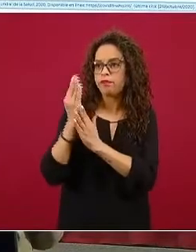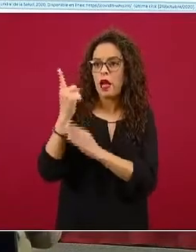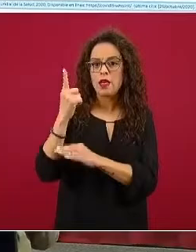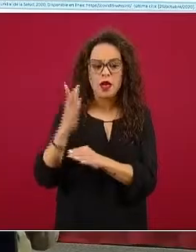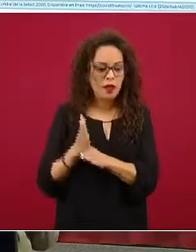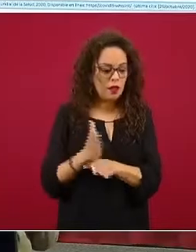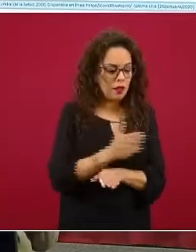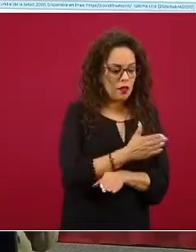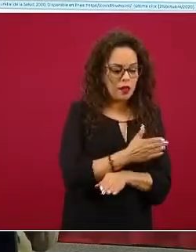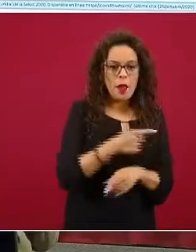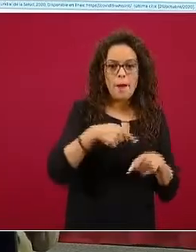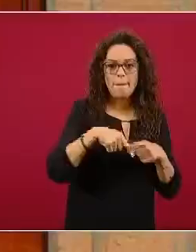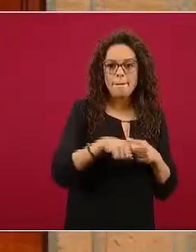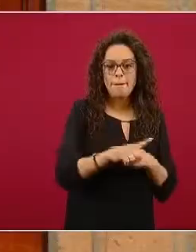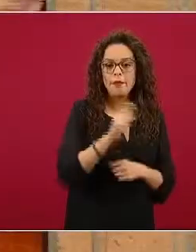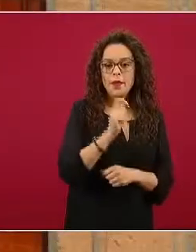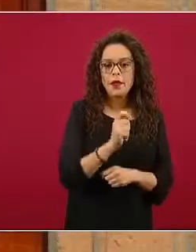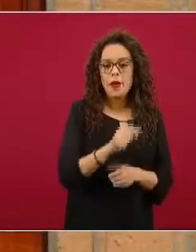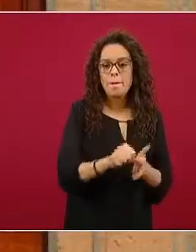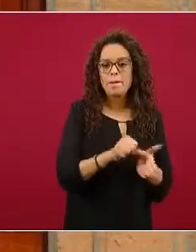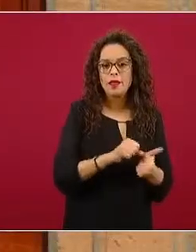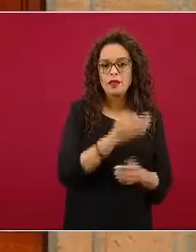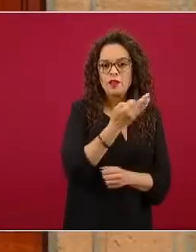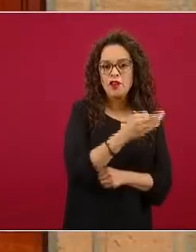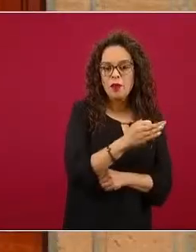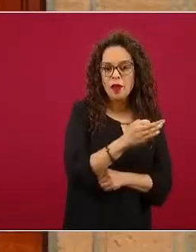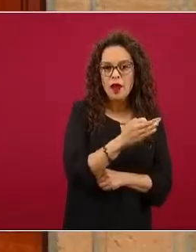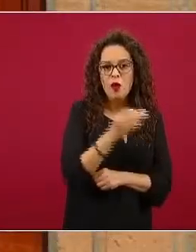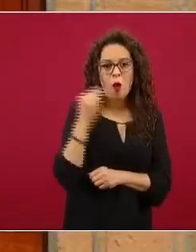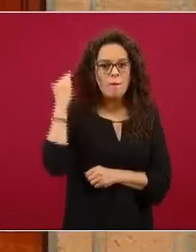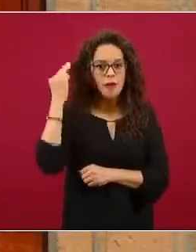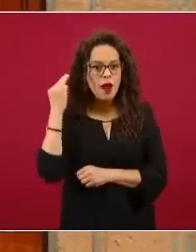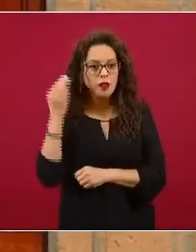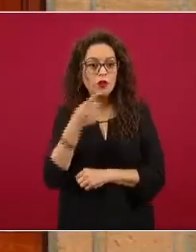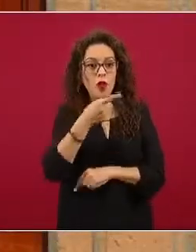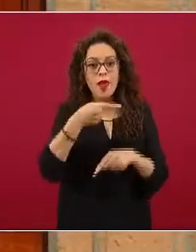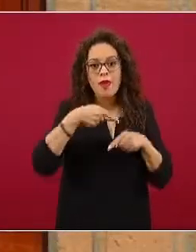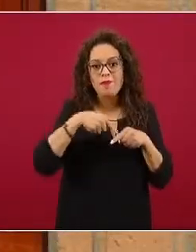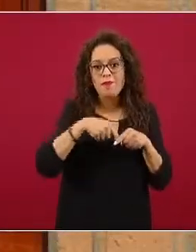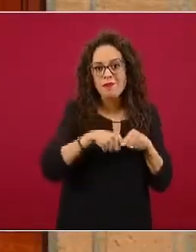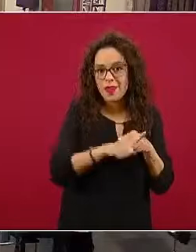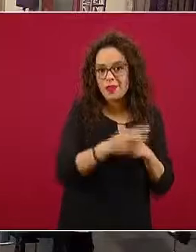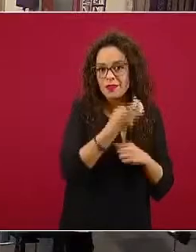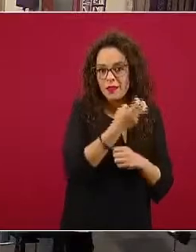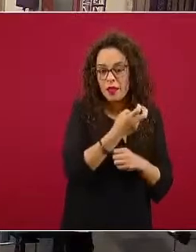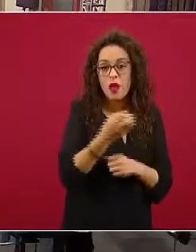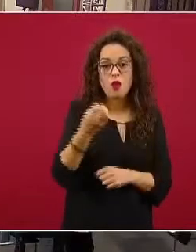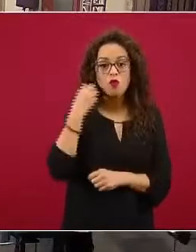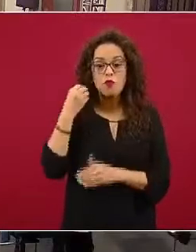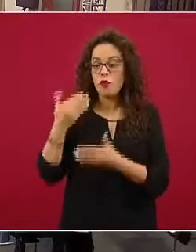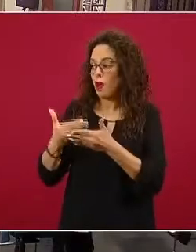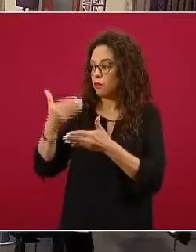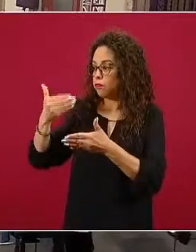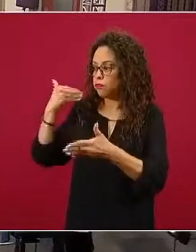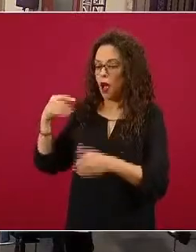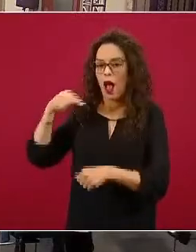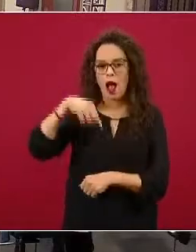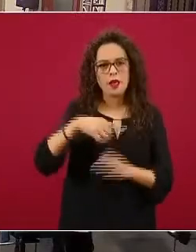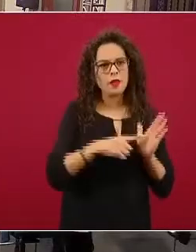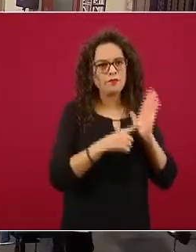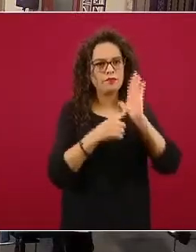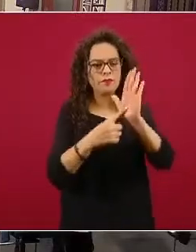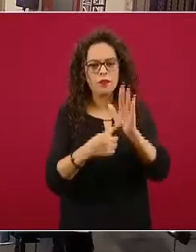febrero, entre marzo, cuando tuvieron ellos sus primeros picos. Conferencias previas hemos presentado país por país un